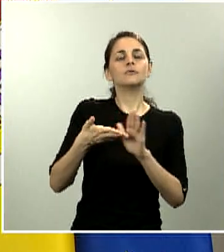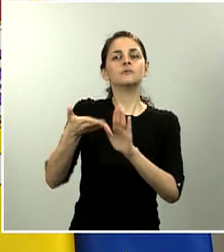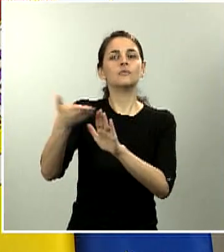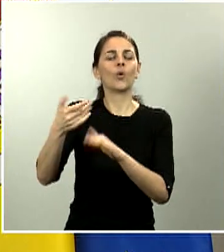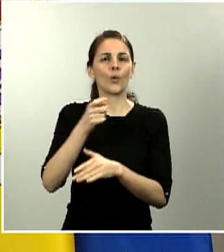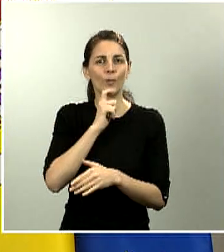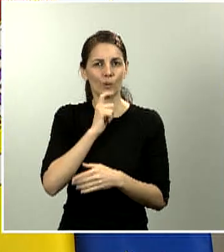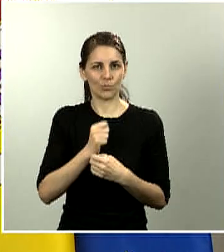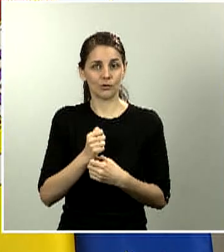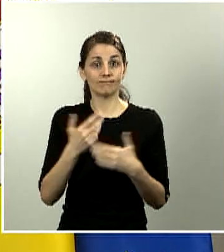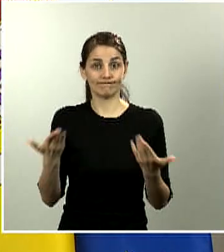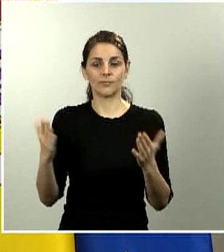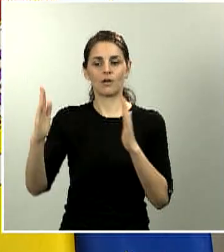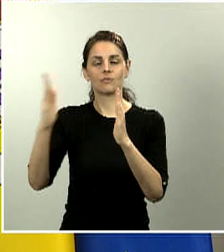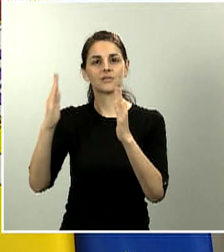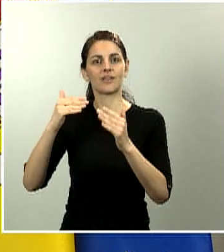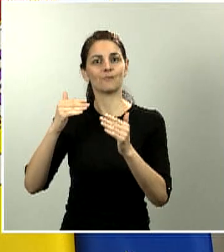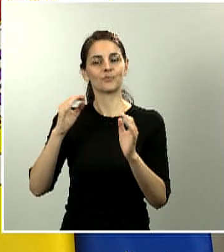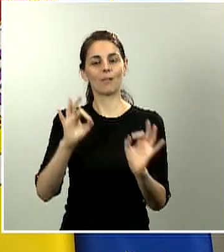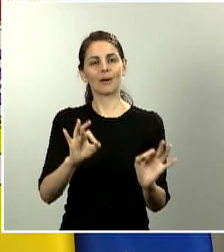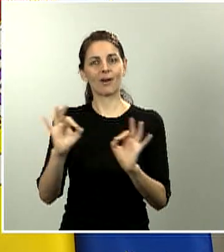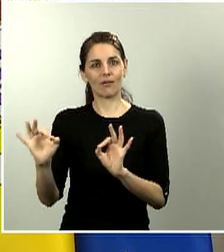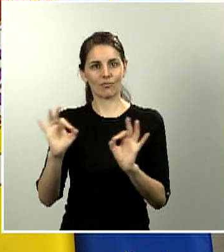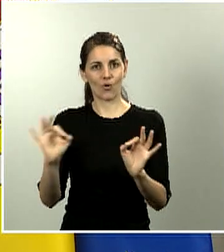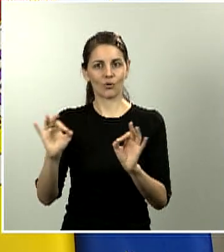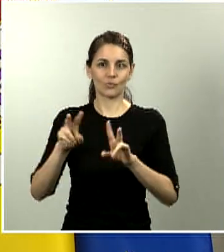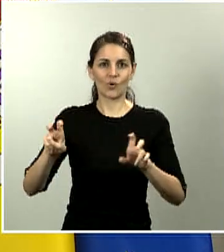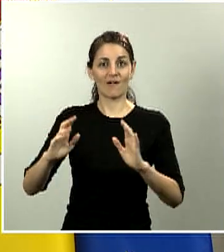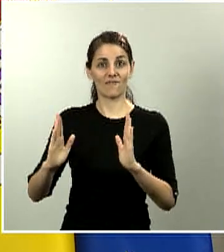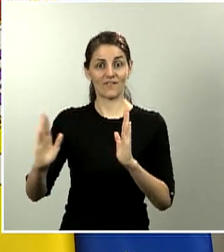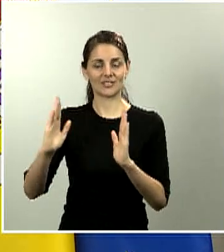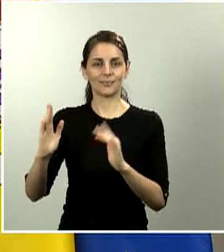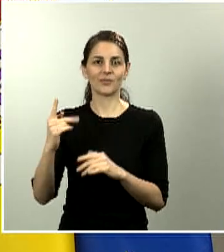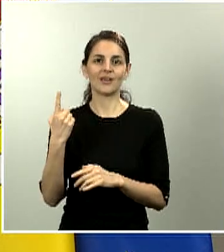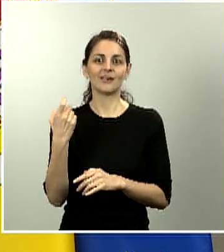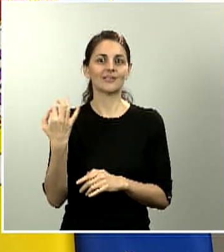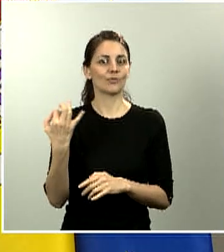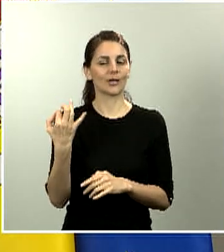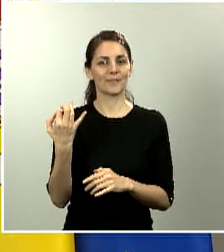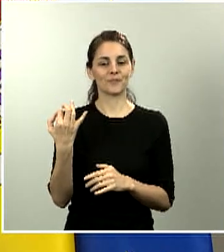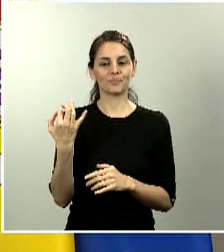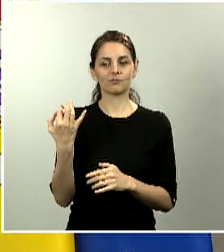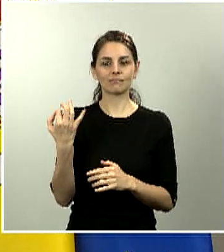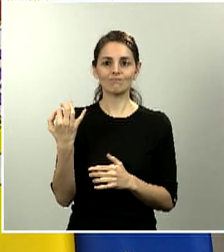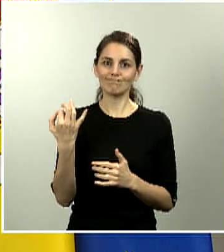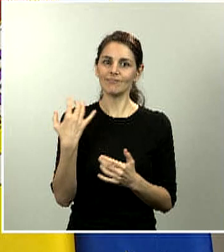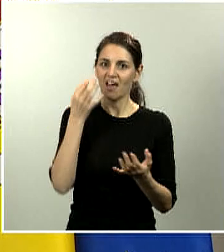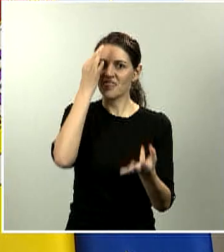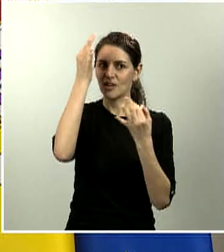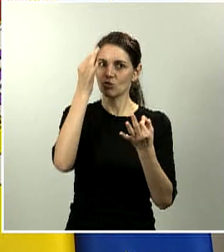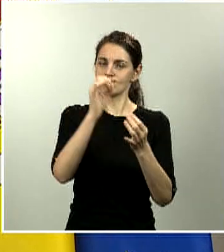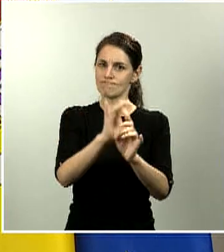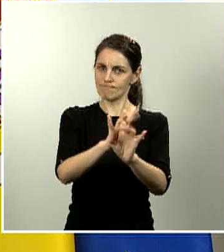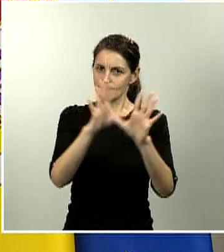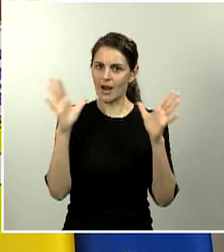de preparación de esta nueva fase necesitamos, es imprescindible, diferenciar con más precisión algunos datos. Por eso en esta nueva orden